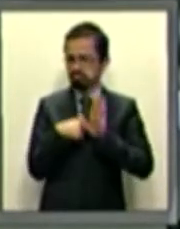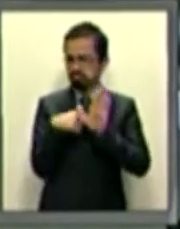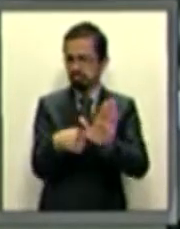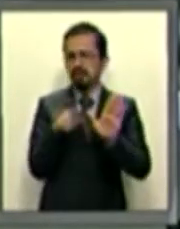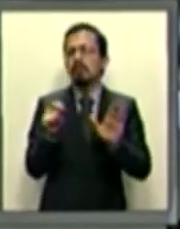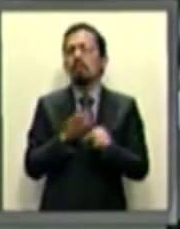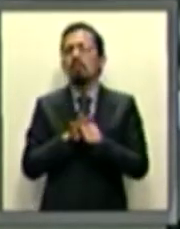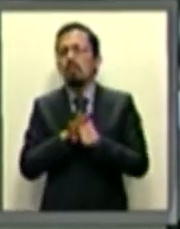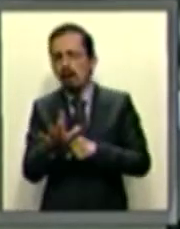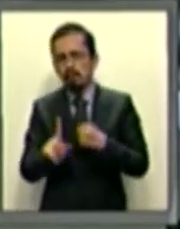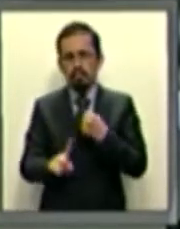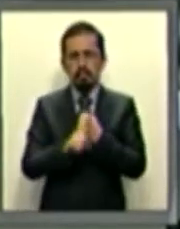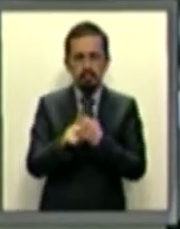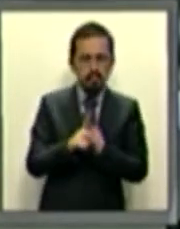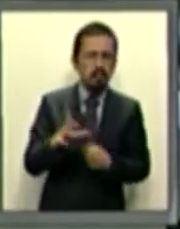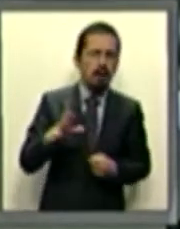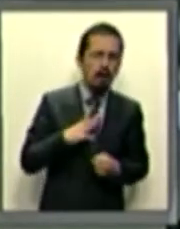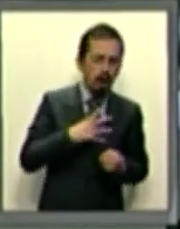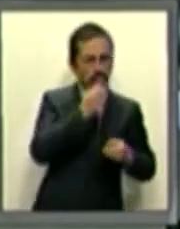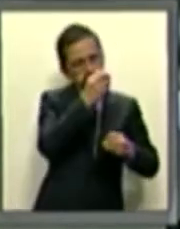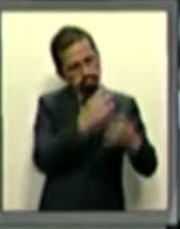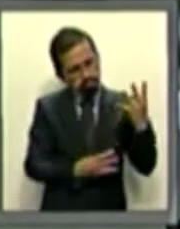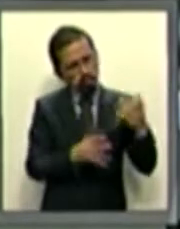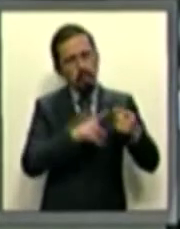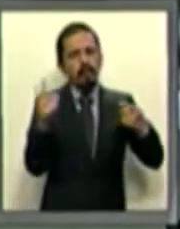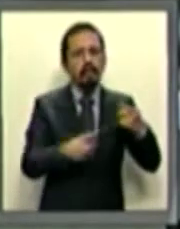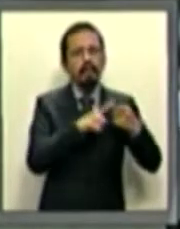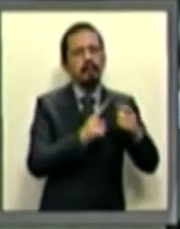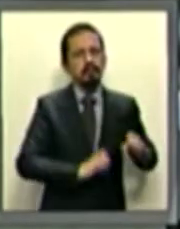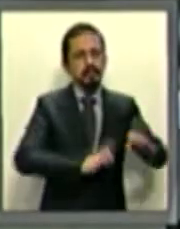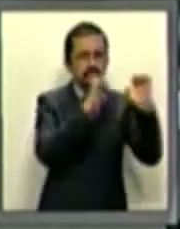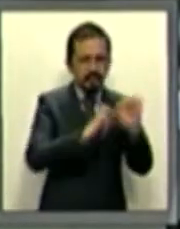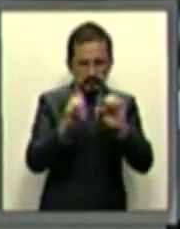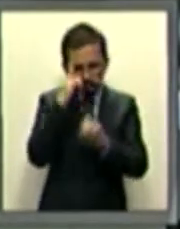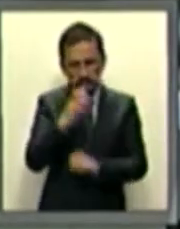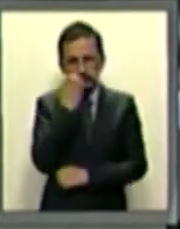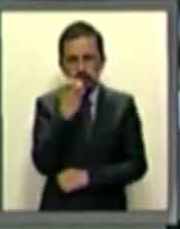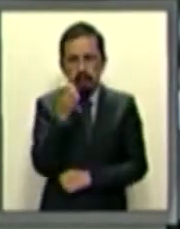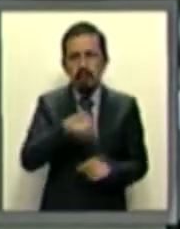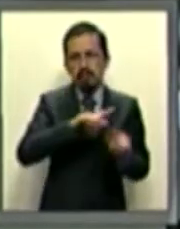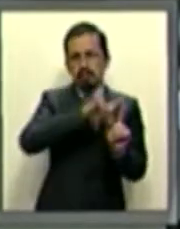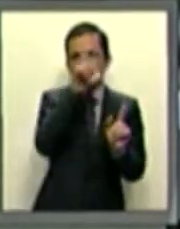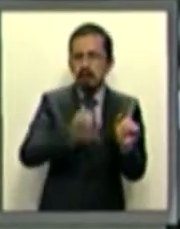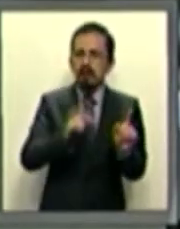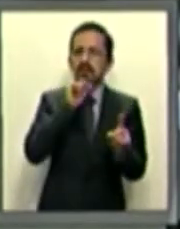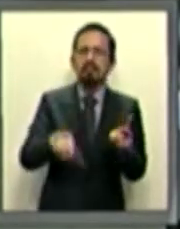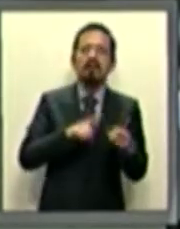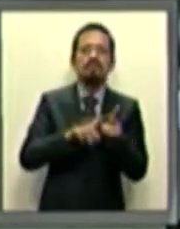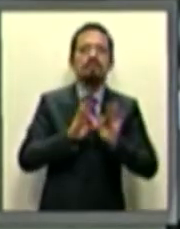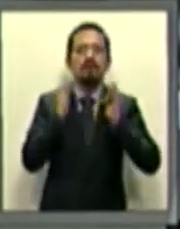la problemática que presenta la infraestructura educativa del país, así como los